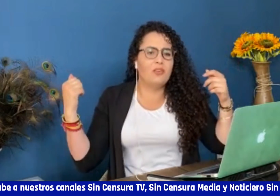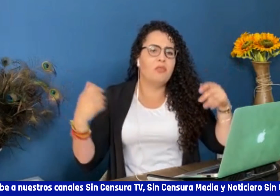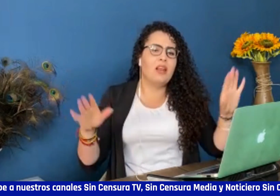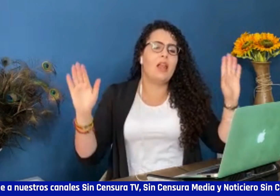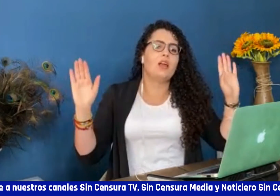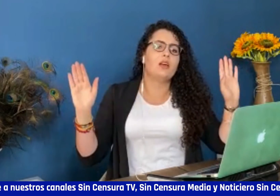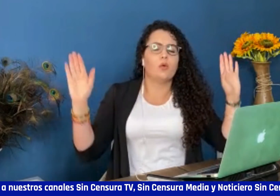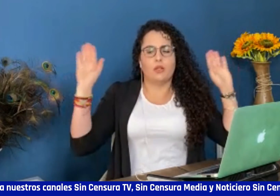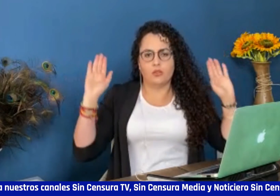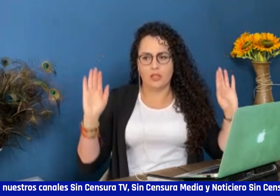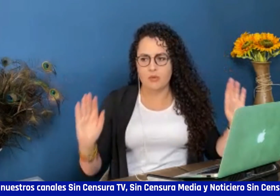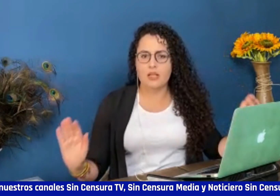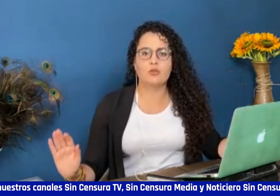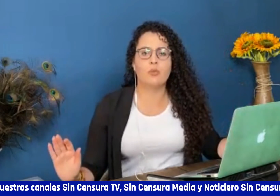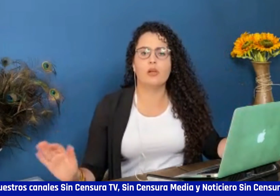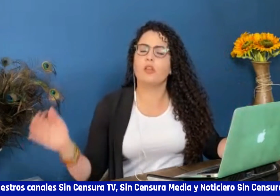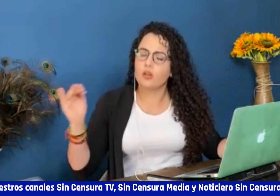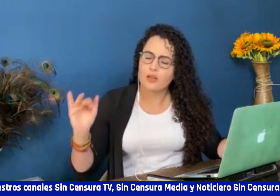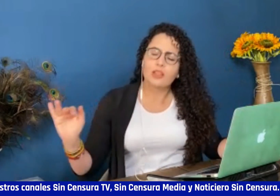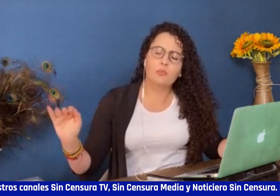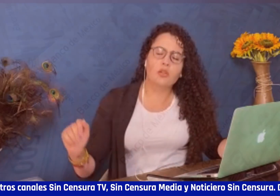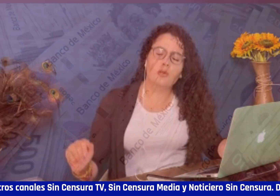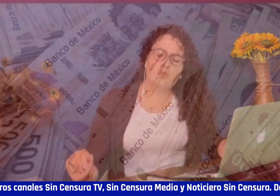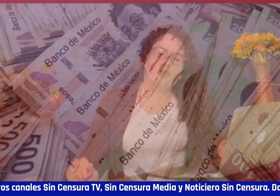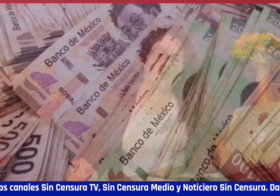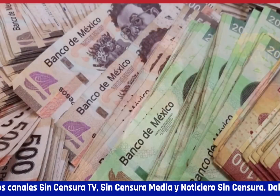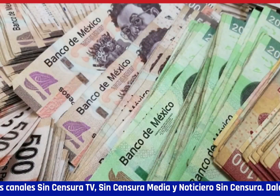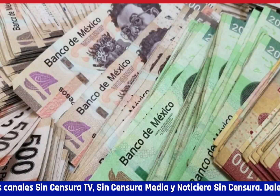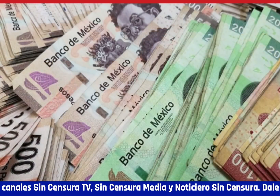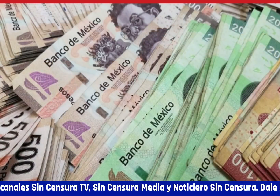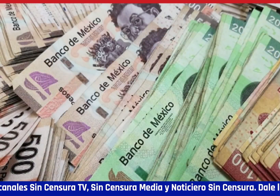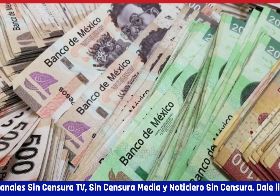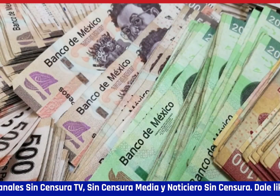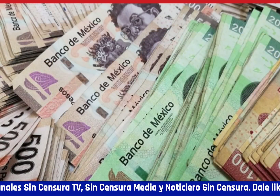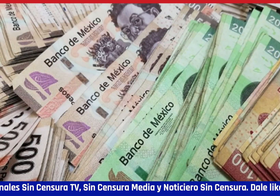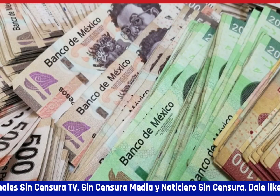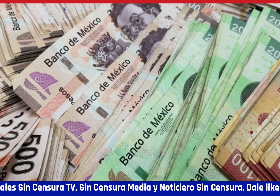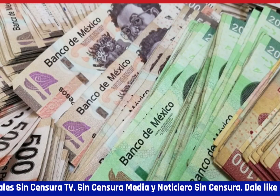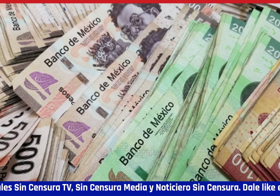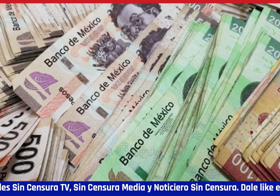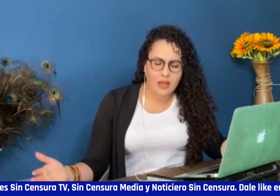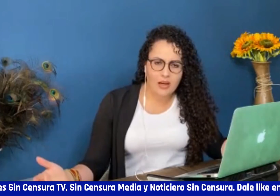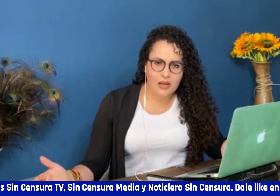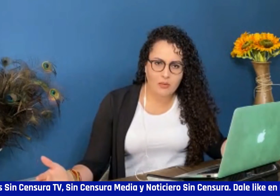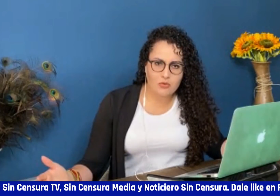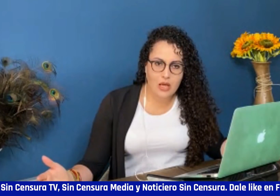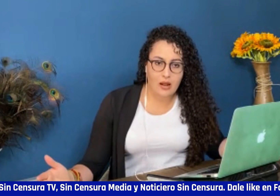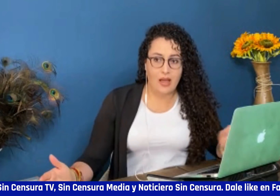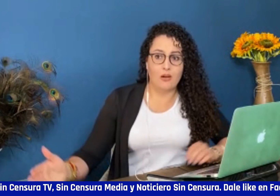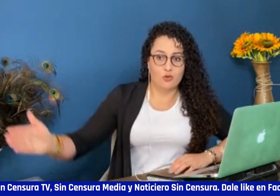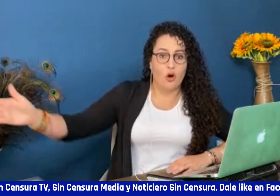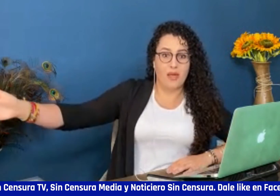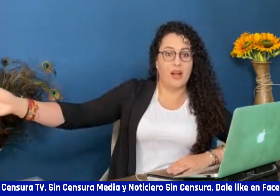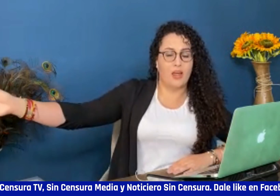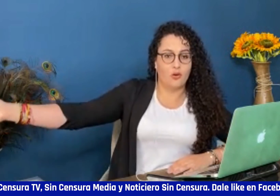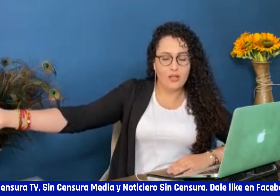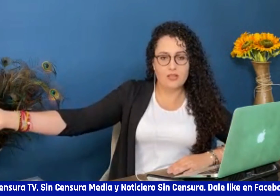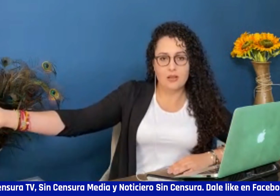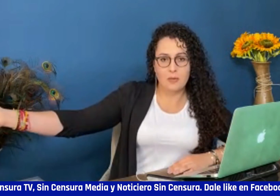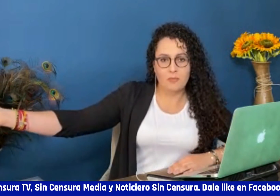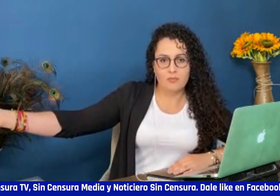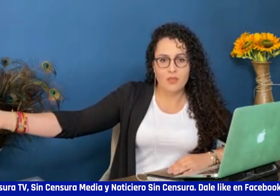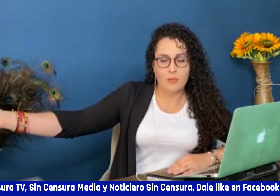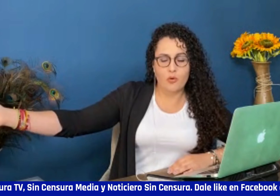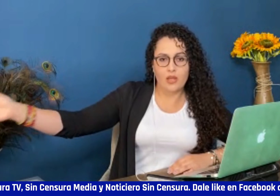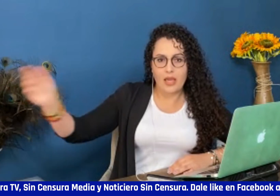impuestos. Al final, cuando termines tu periodo, te podremos juzgar por eso. ¿De verdad ese es el mensaje que le queremos dar a los